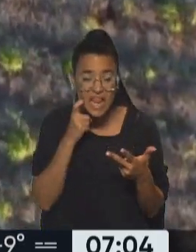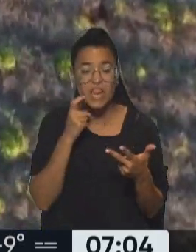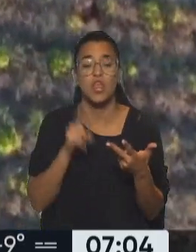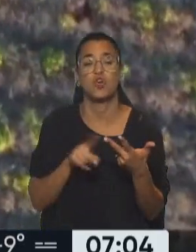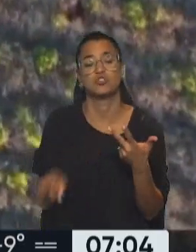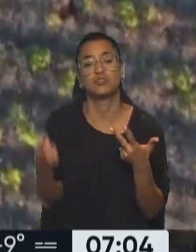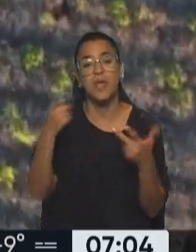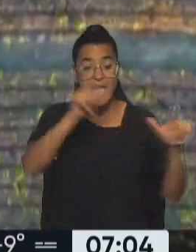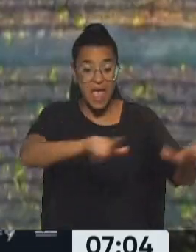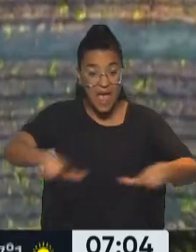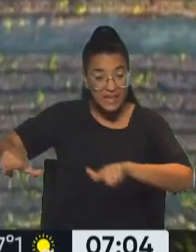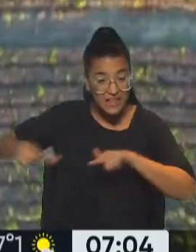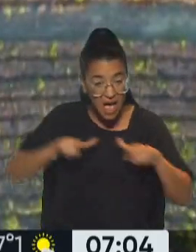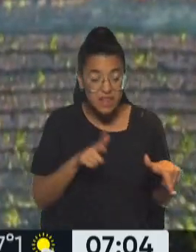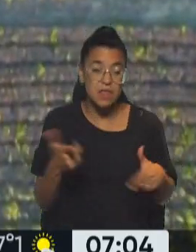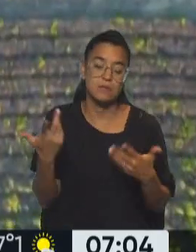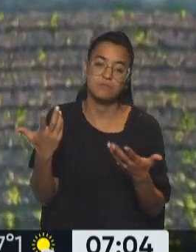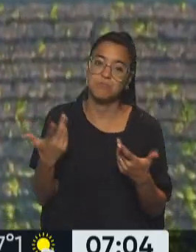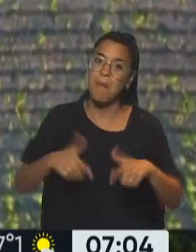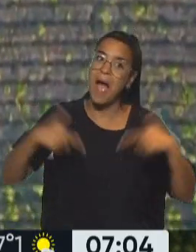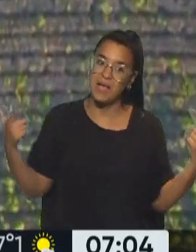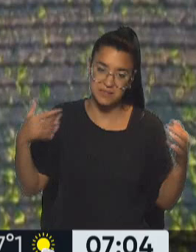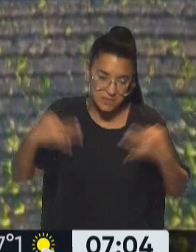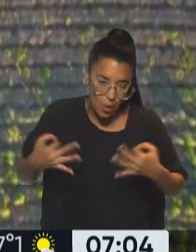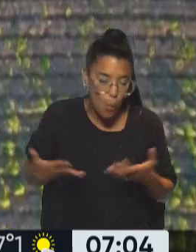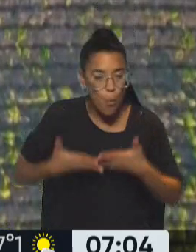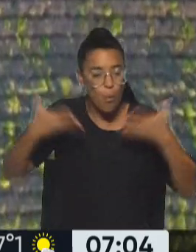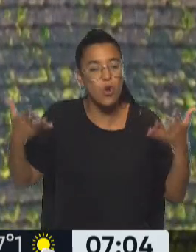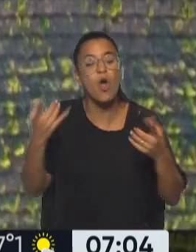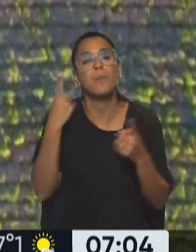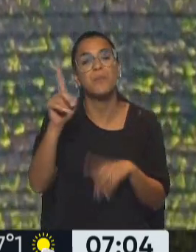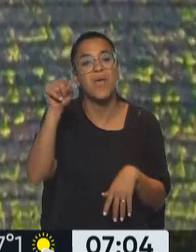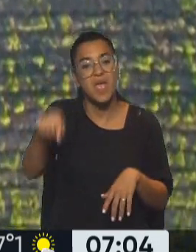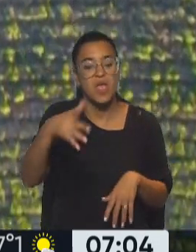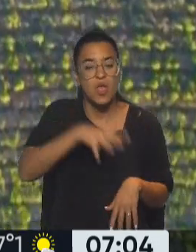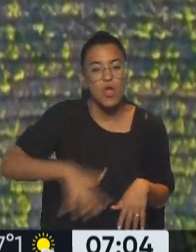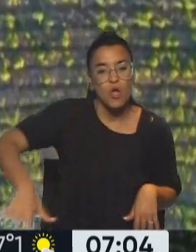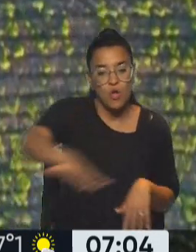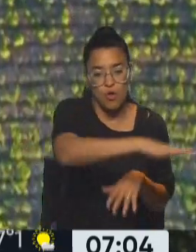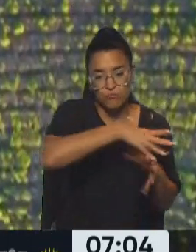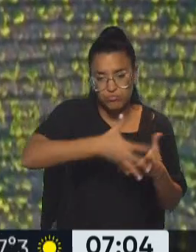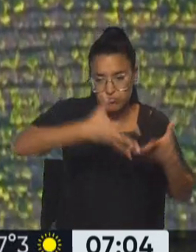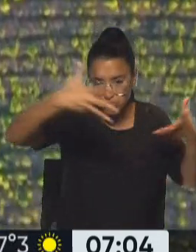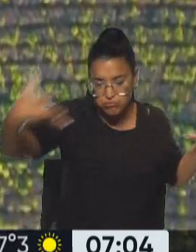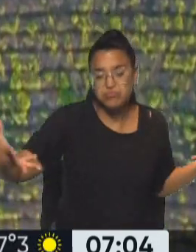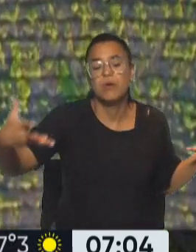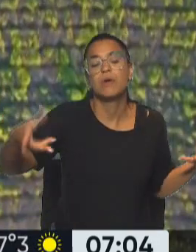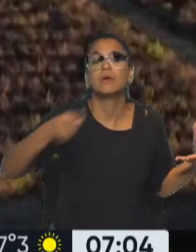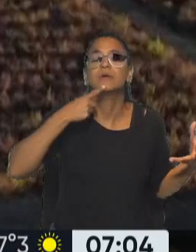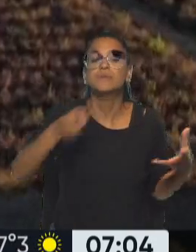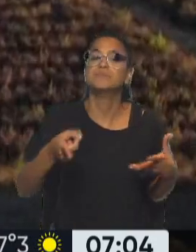en realidad potencialmente se multiplican en millones, pero toda esta vasta extensión termina